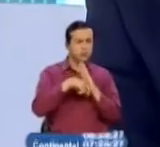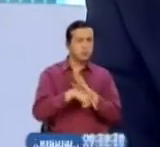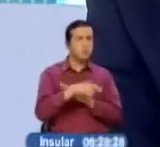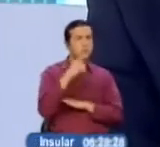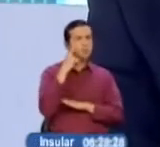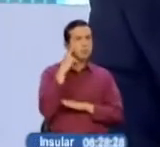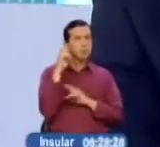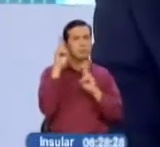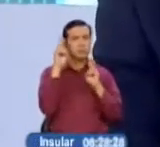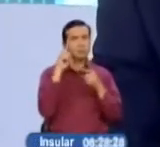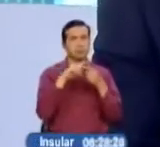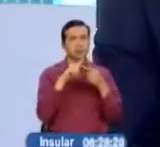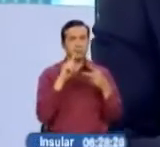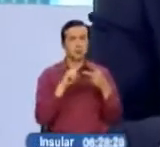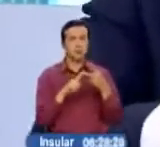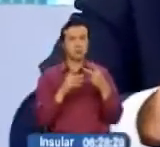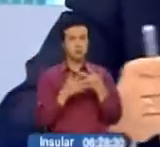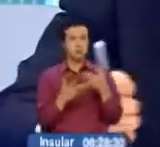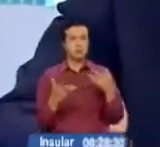en términos